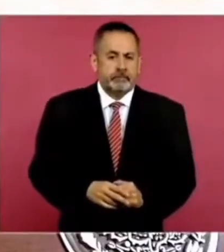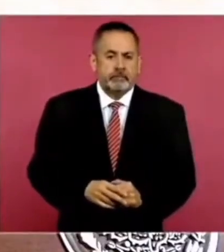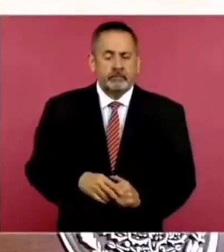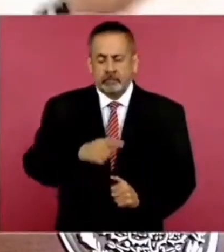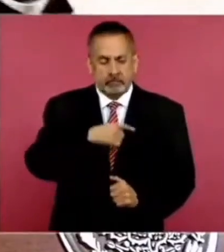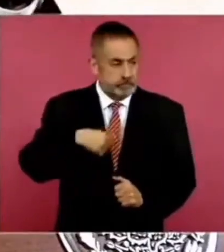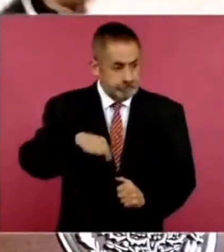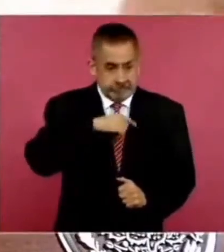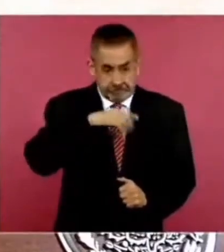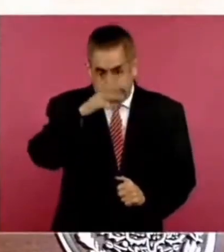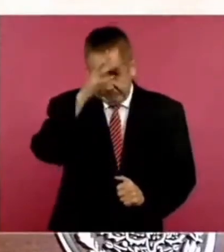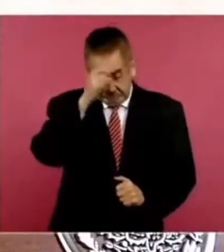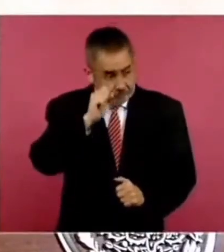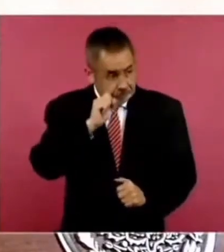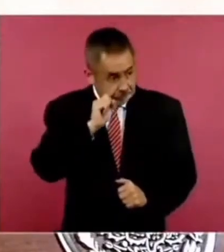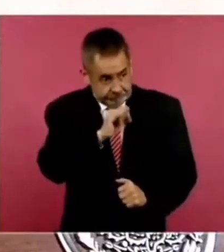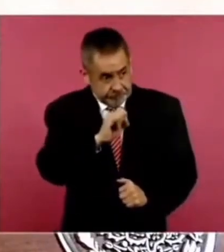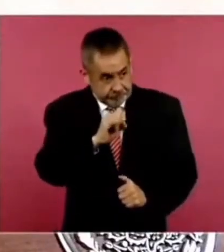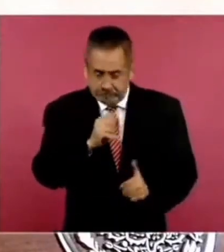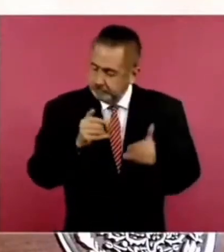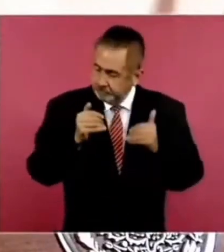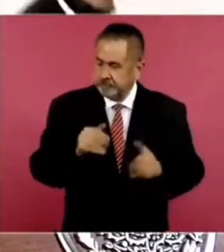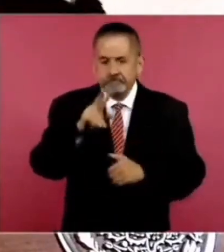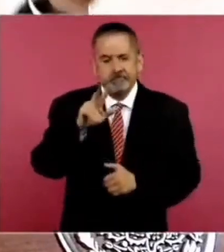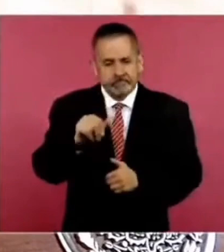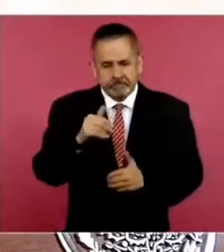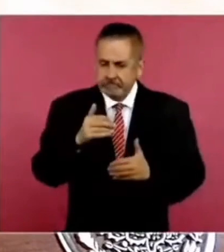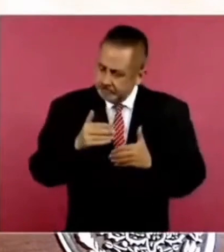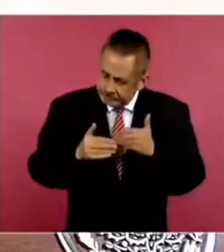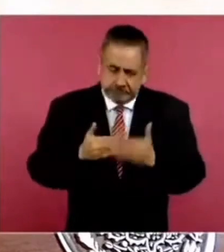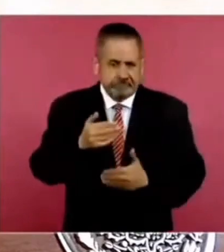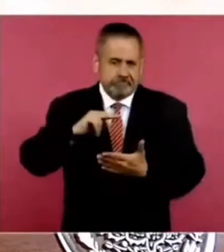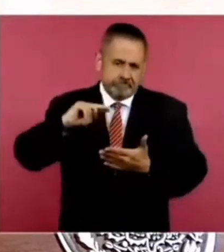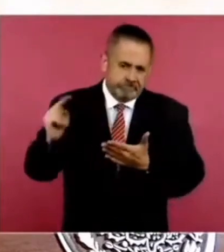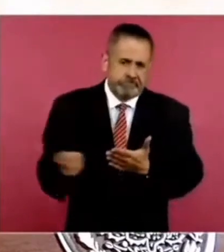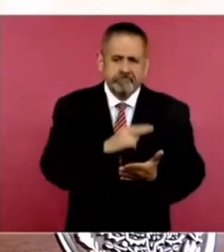se llegó al acuerdo de vamos a